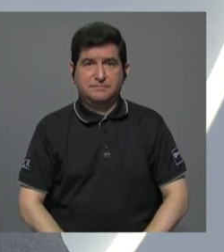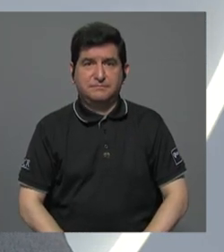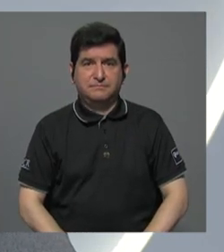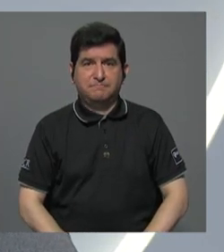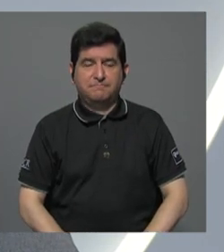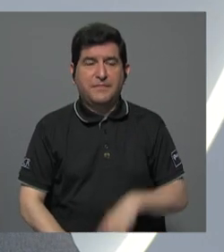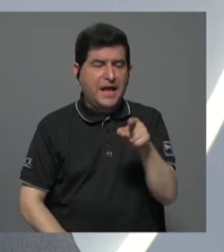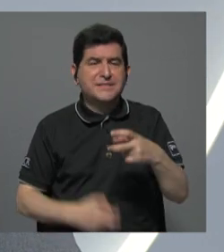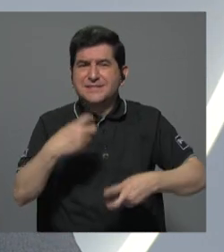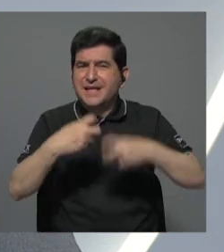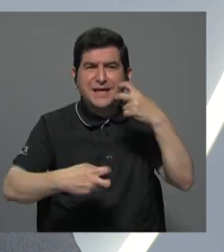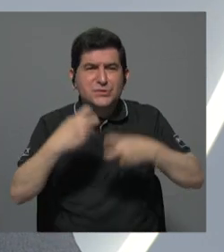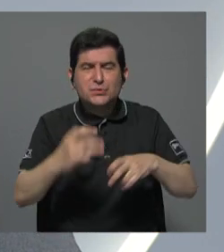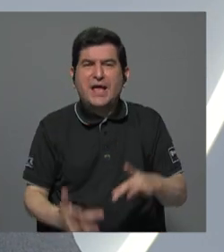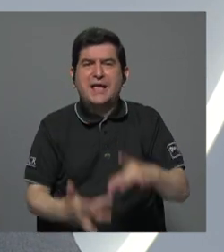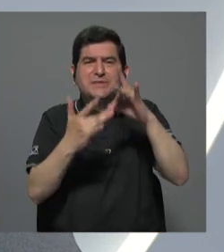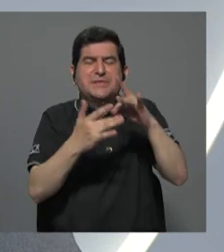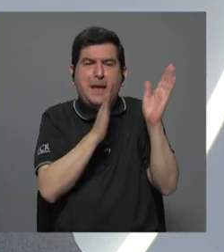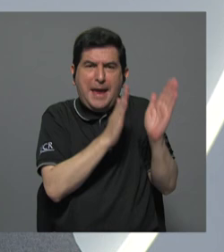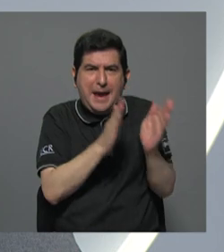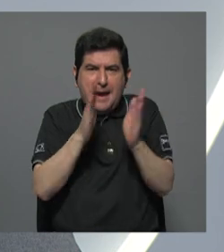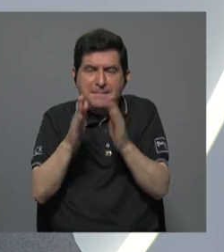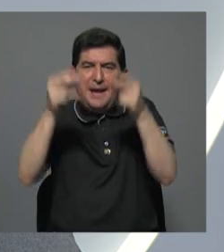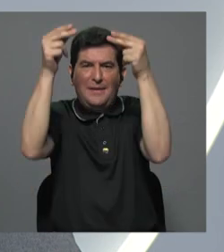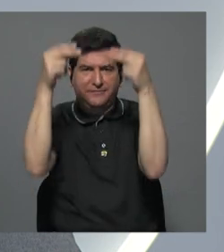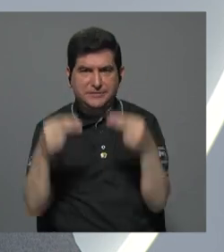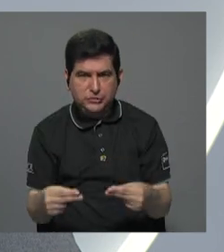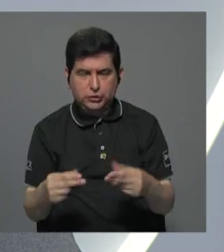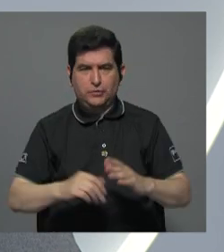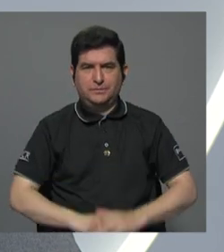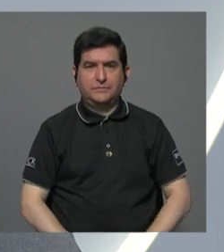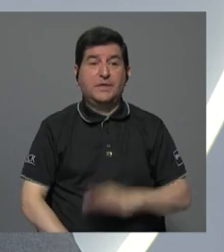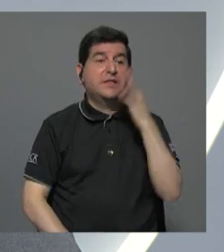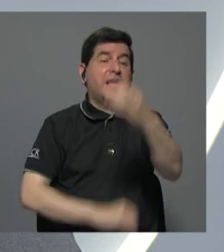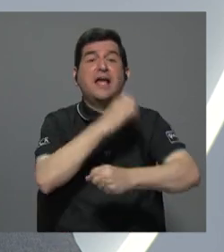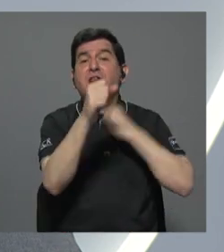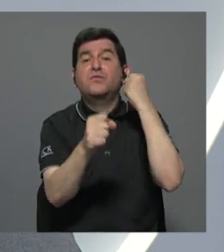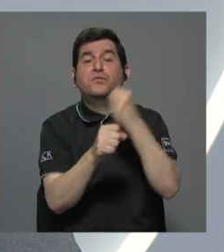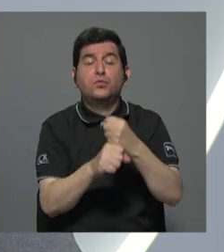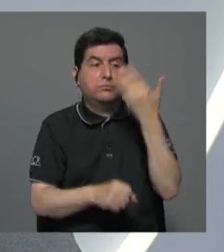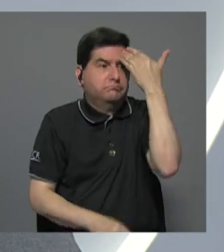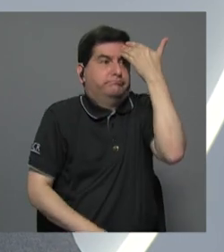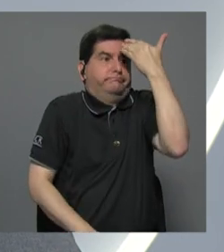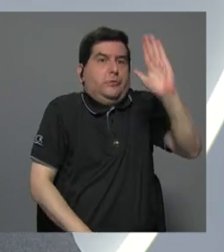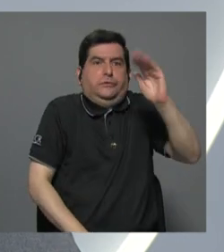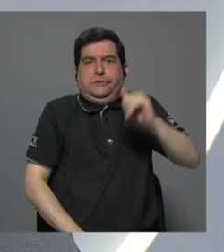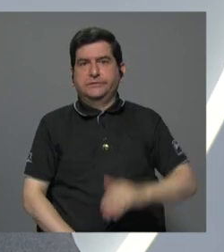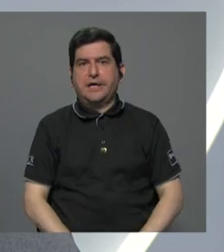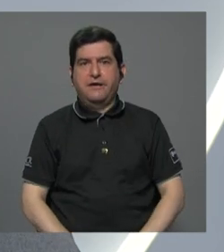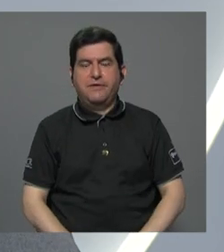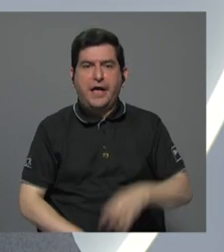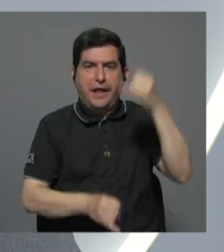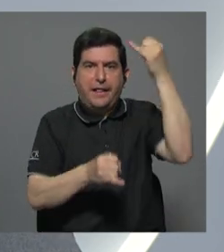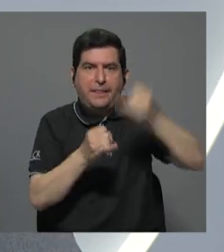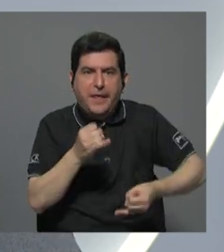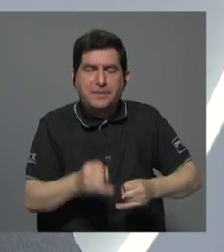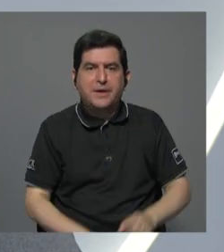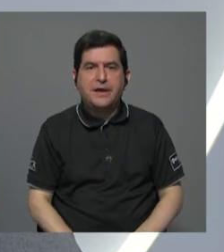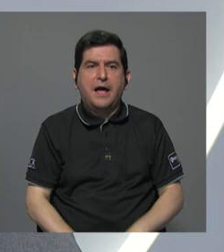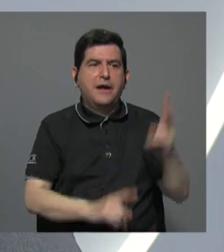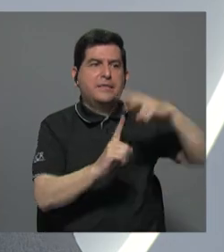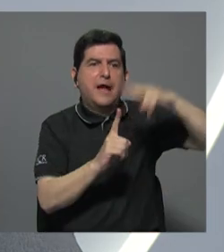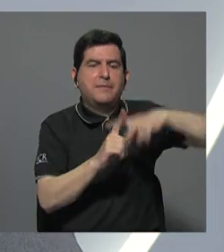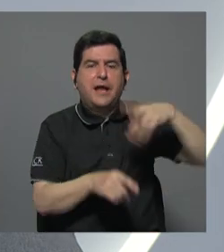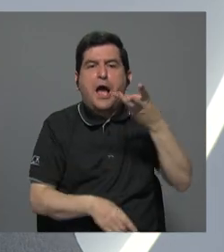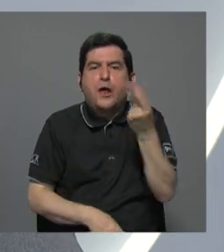y genera problemas sobre todo en la planificación del presupuesto del año siguiente porque no se sabe cuándo va a terminar cuánto se va a ejecutar